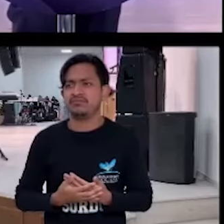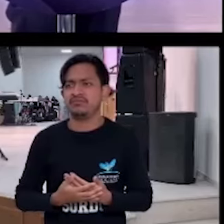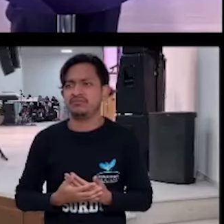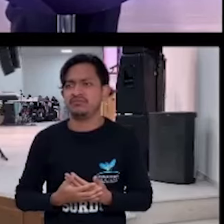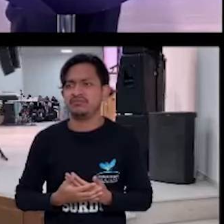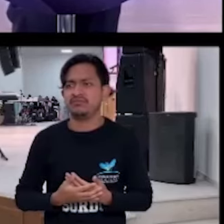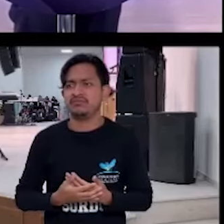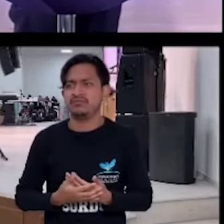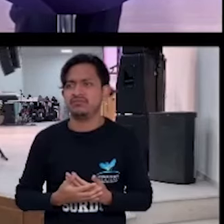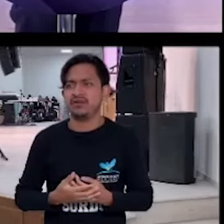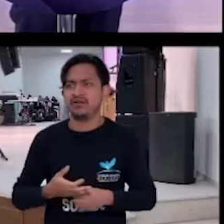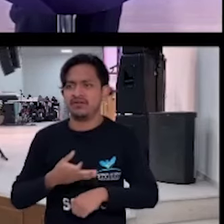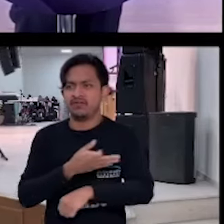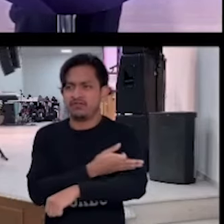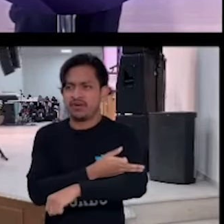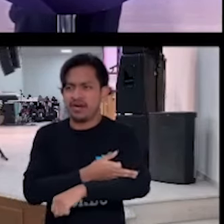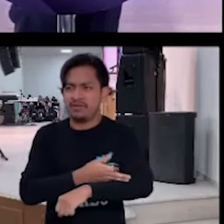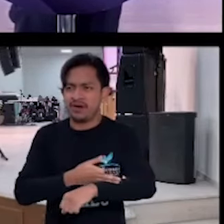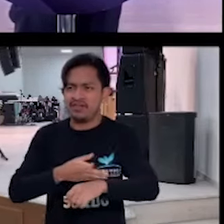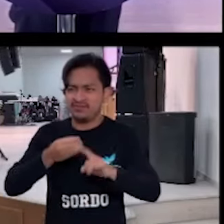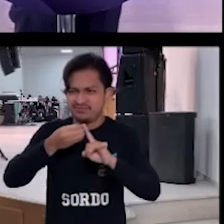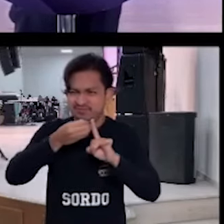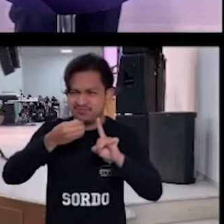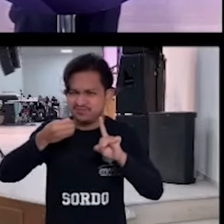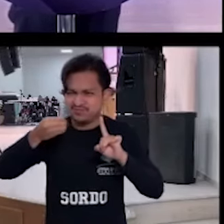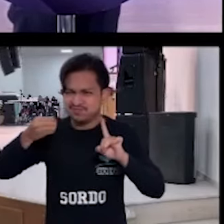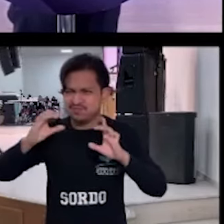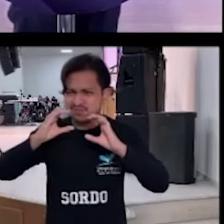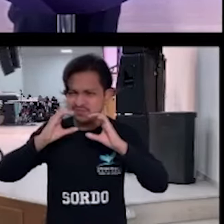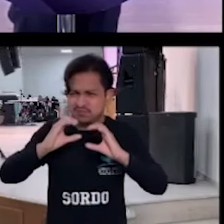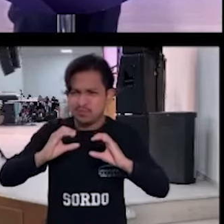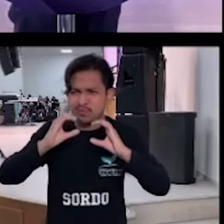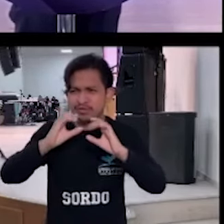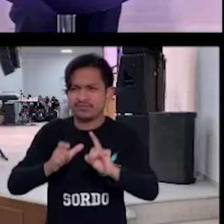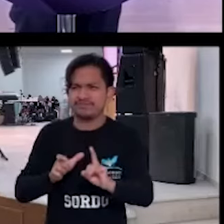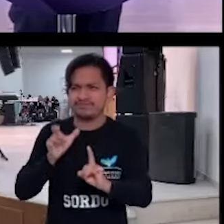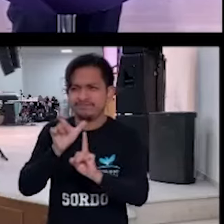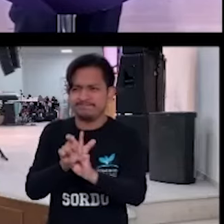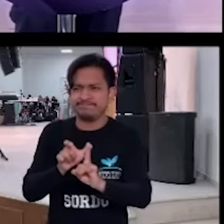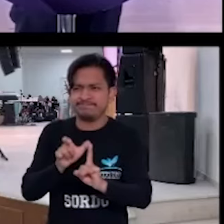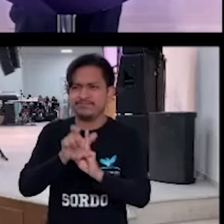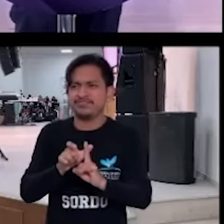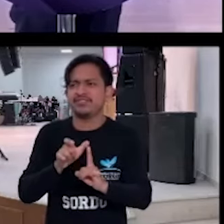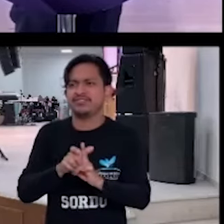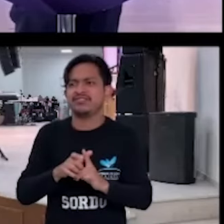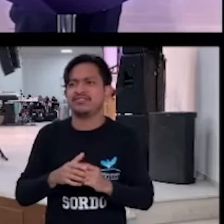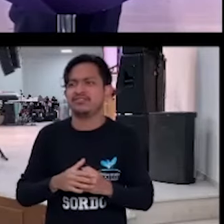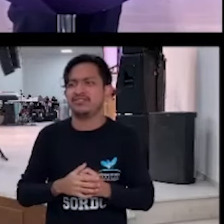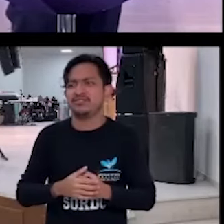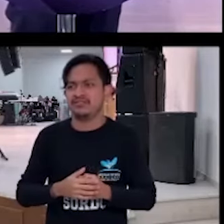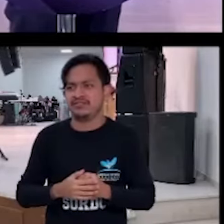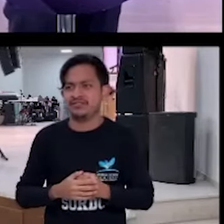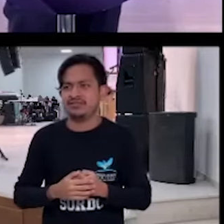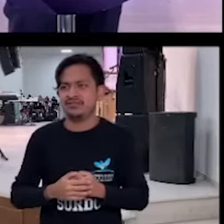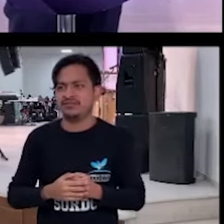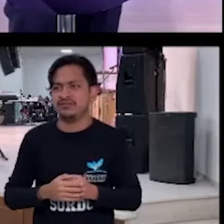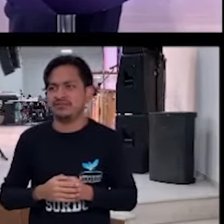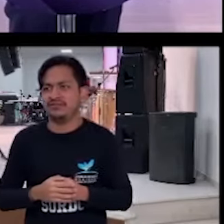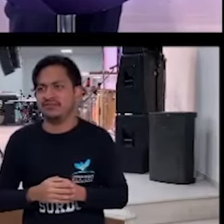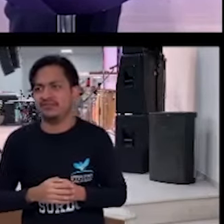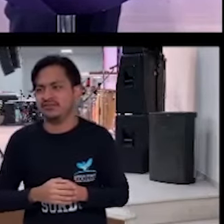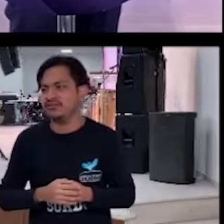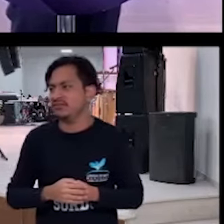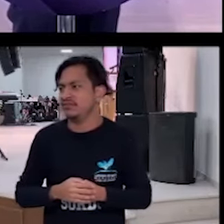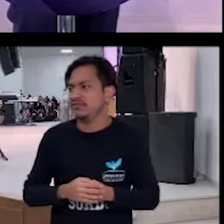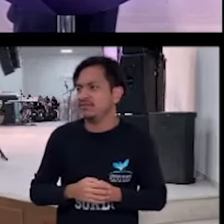lo obedezcan. Pues si un hombre no puede dirigir a los de su propia casa,